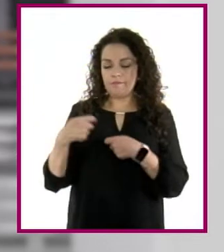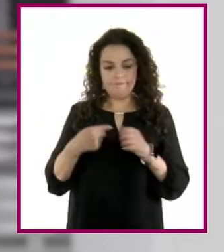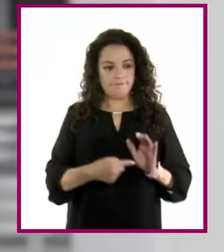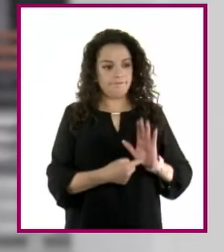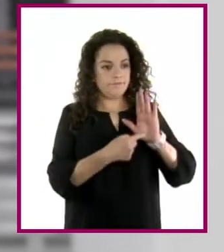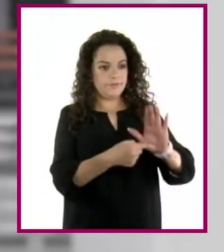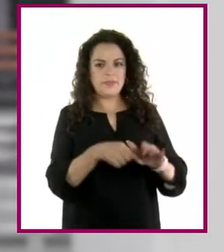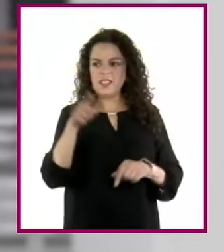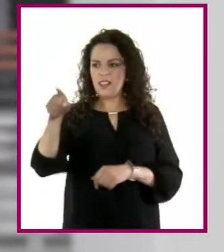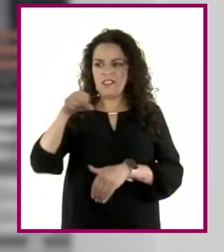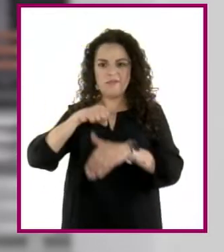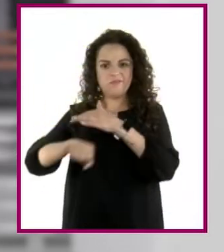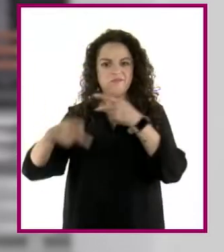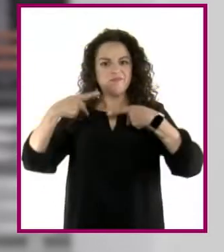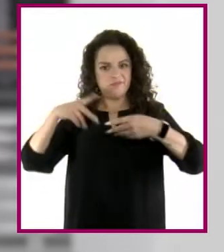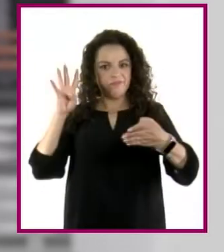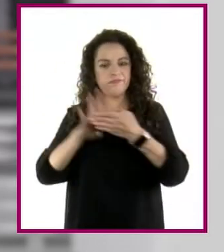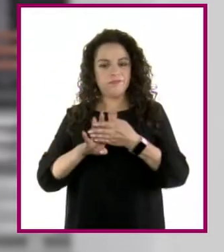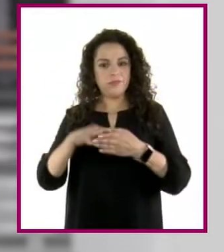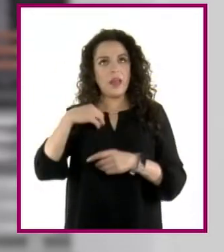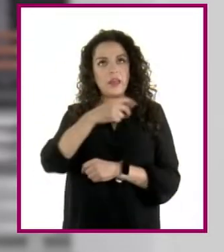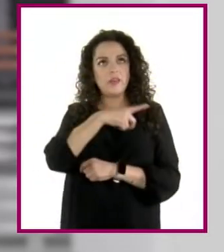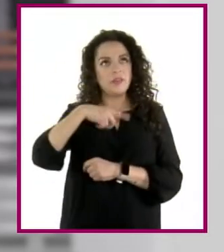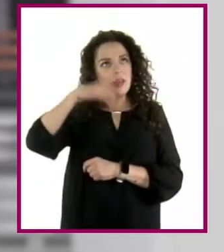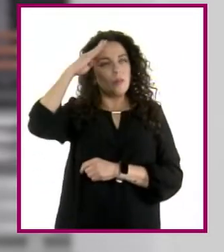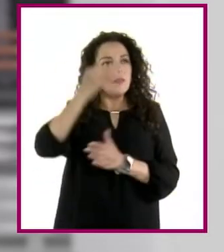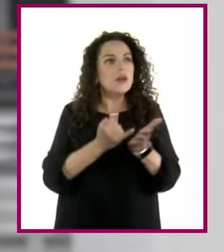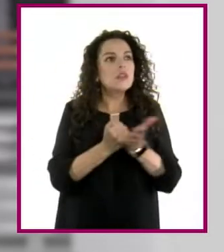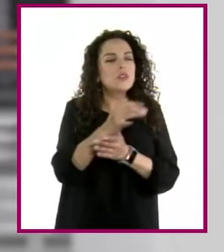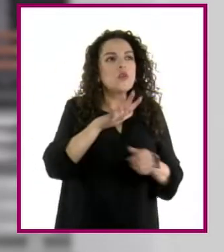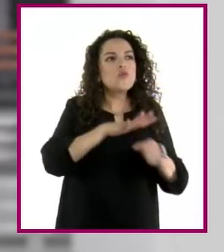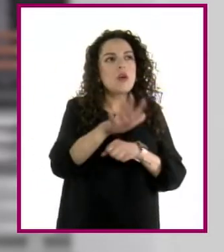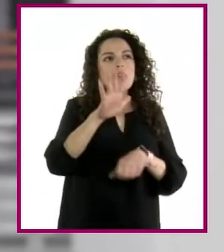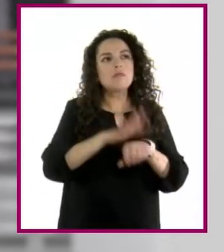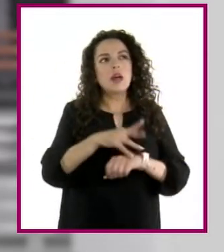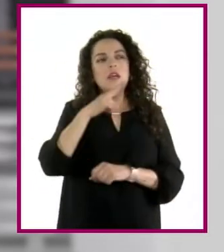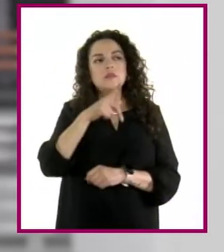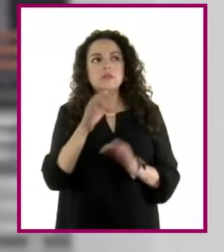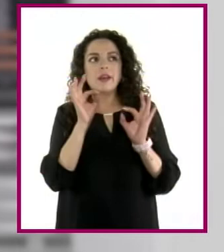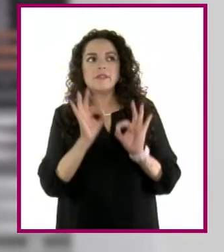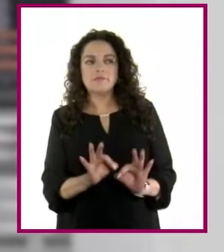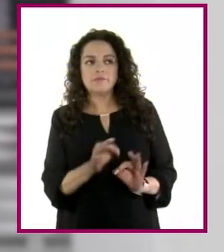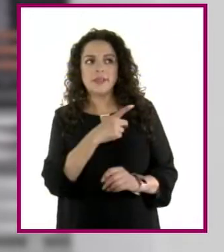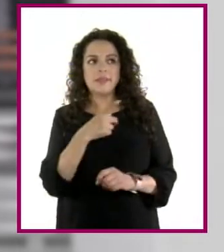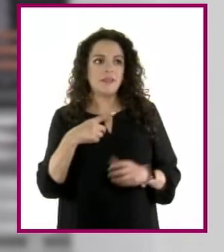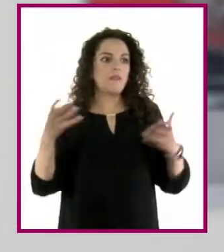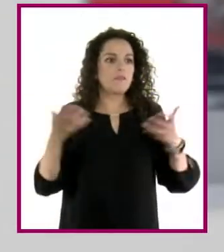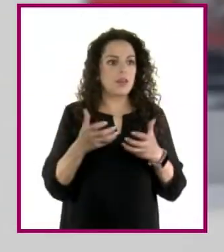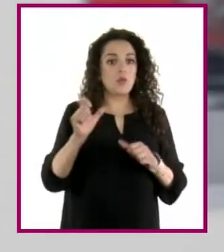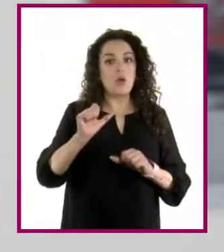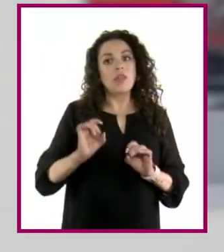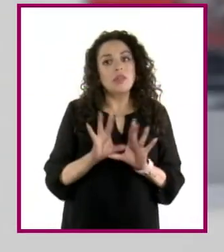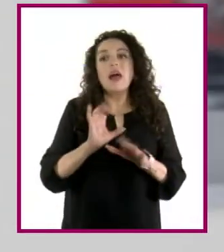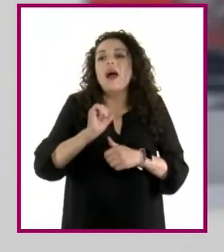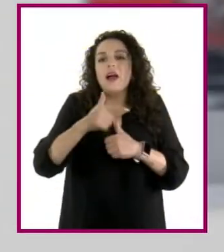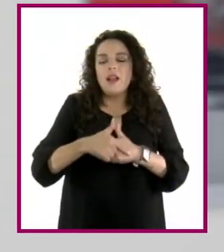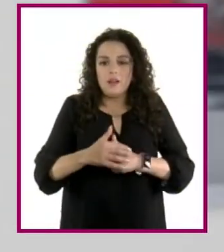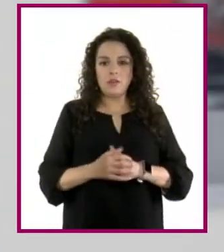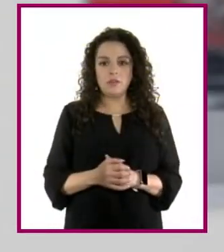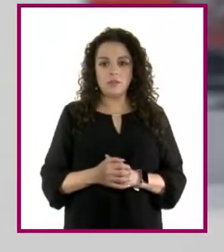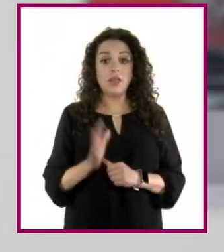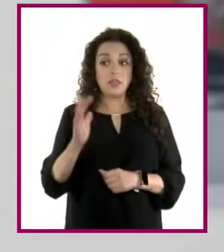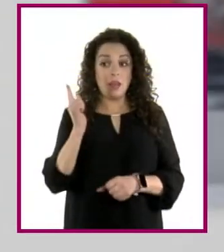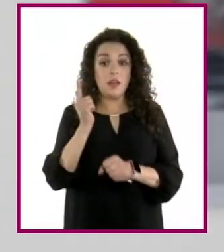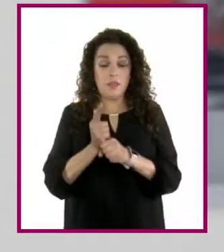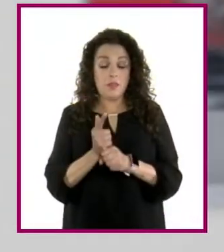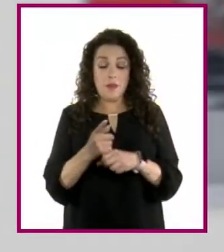prisionero, en el que tuve que tomar una decisión sobre cuál es la acción más racional por hacer en una situación. Y notamos que